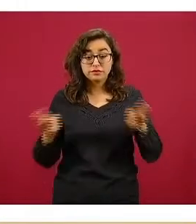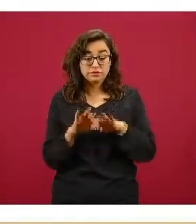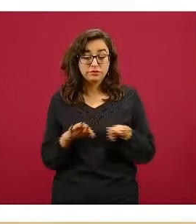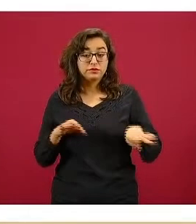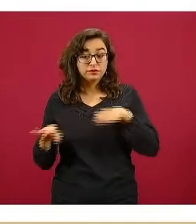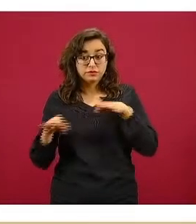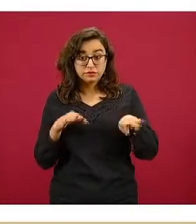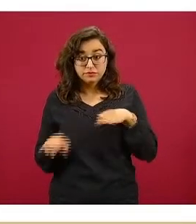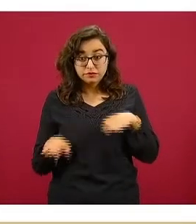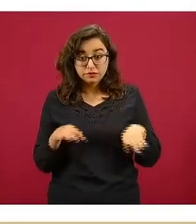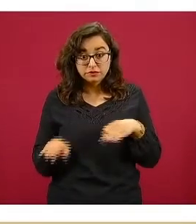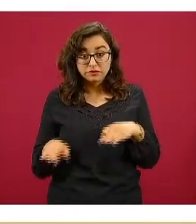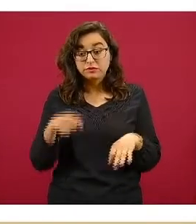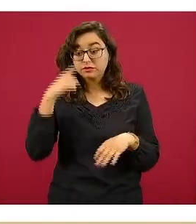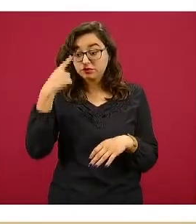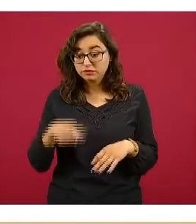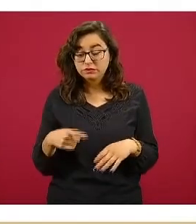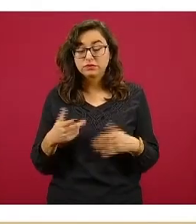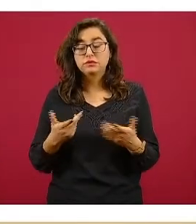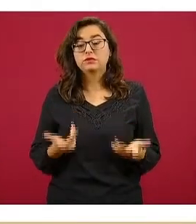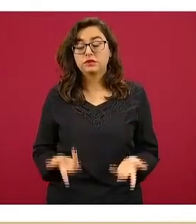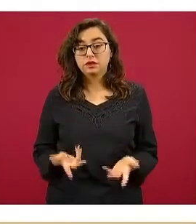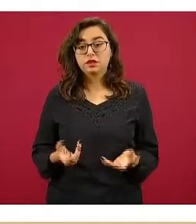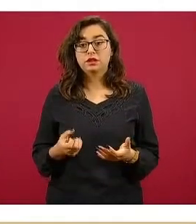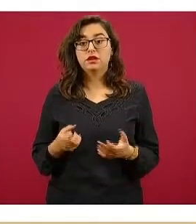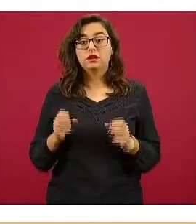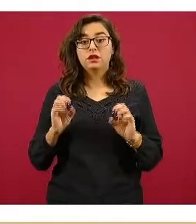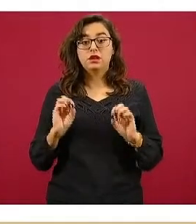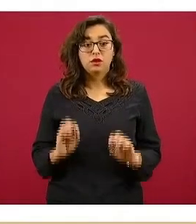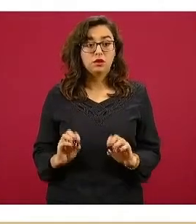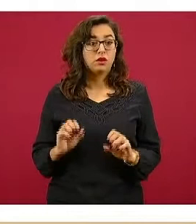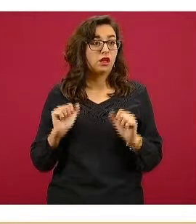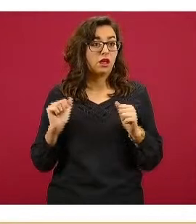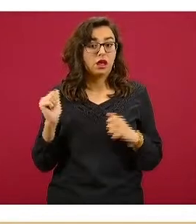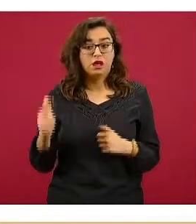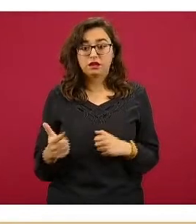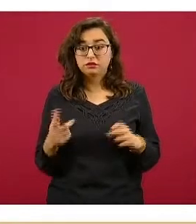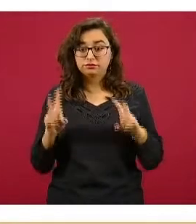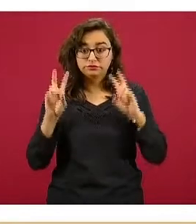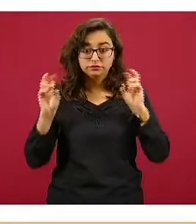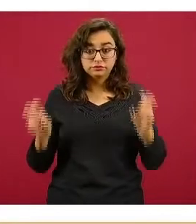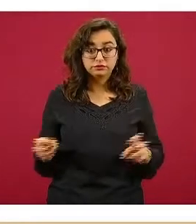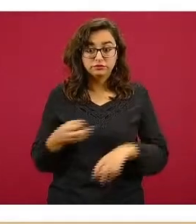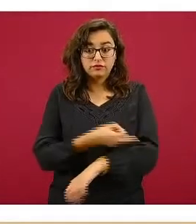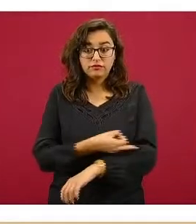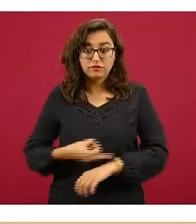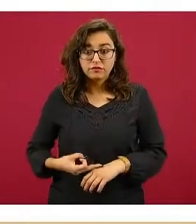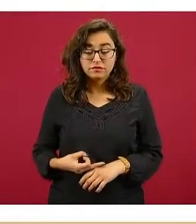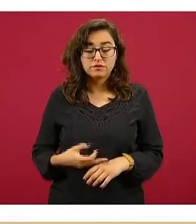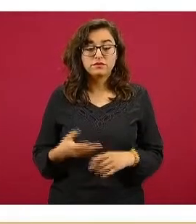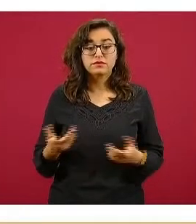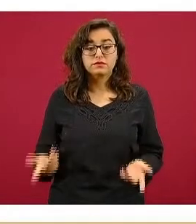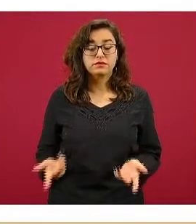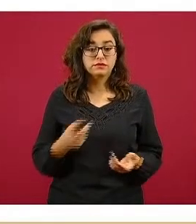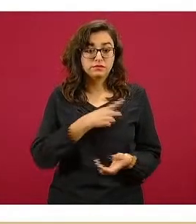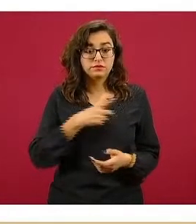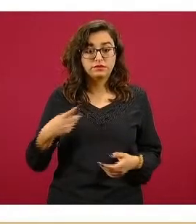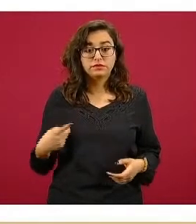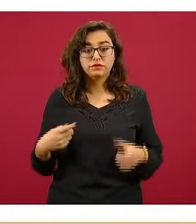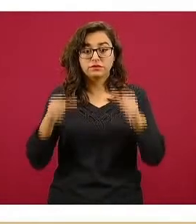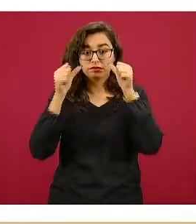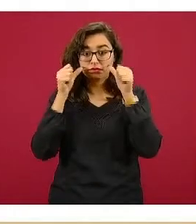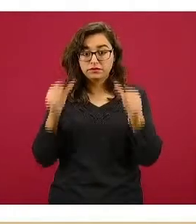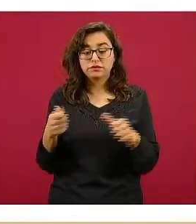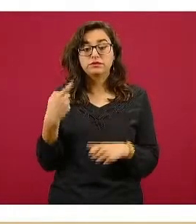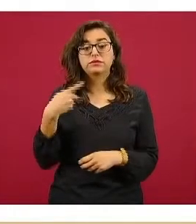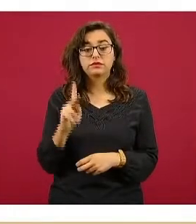para mi actividad laboral, por ejemplo, o algún tema familiar que se tiene que atender, pero que el viaje